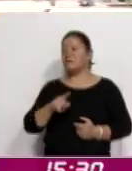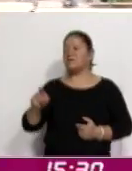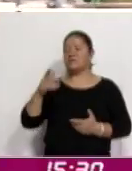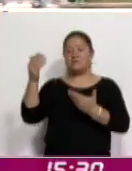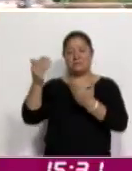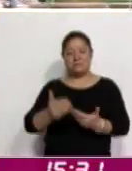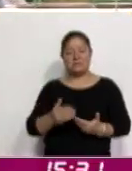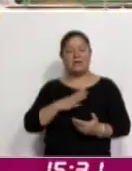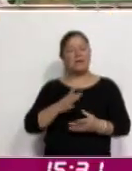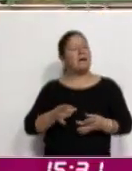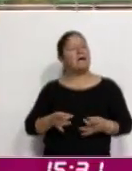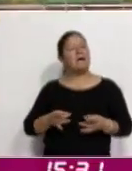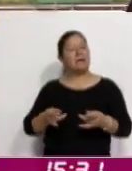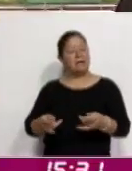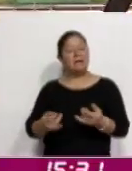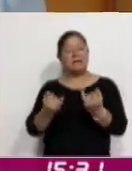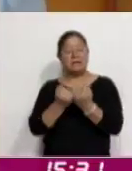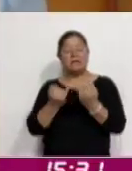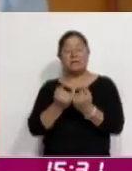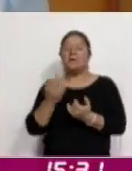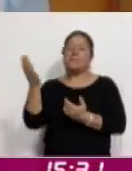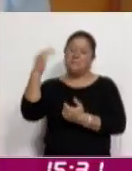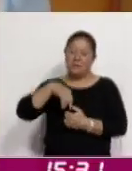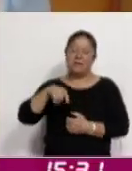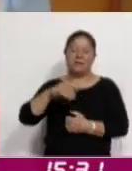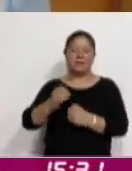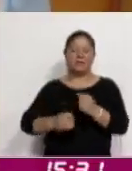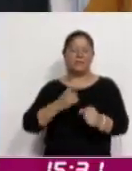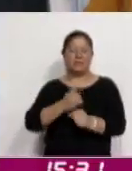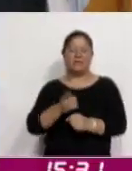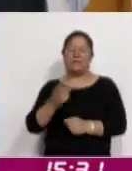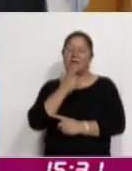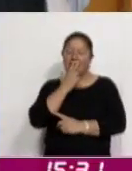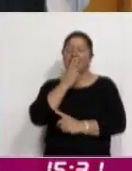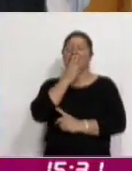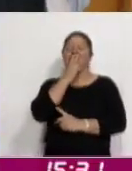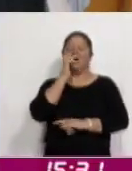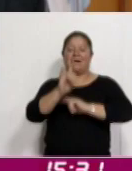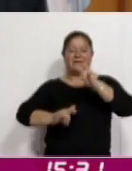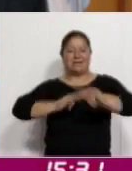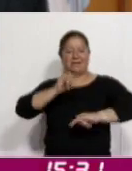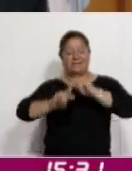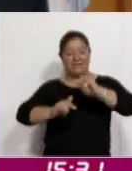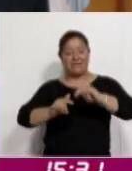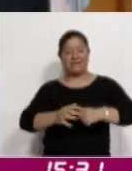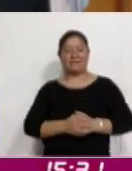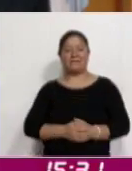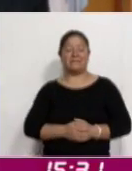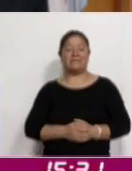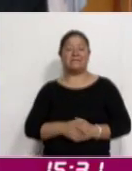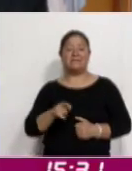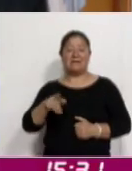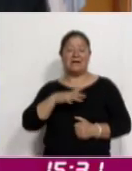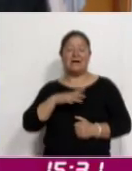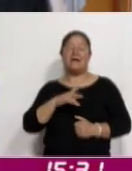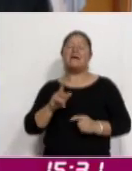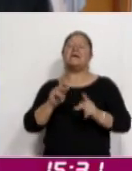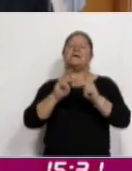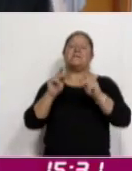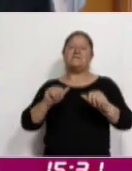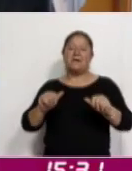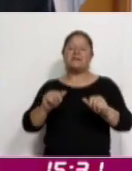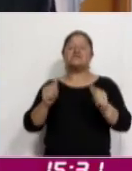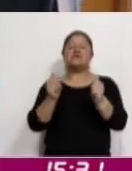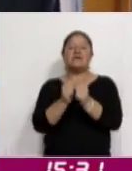mucha calidad, calidez. Dense esa oportunidad de venir, disfrutar de nuestra feria y estar en paz y con su